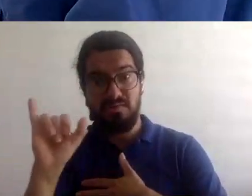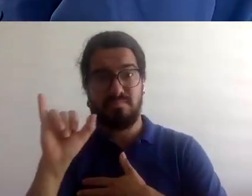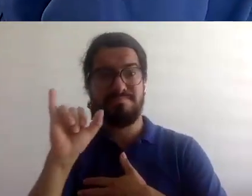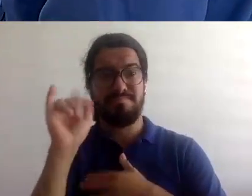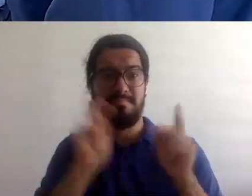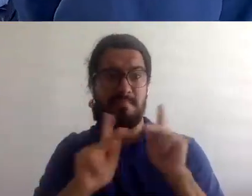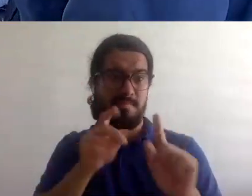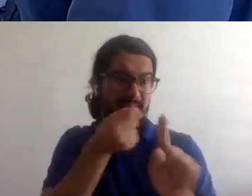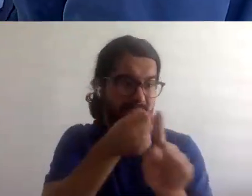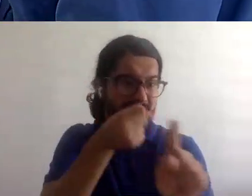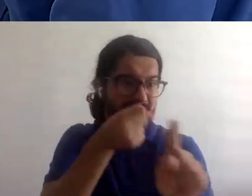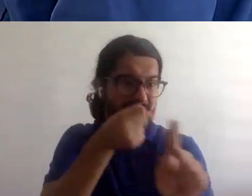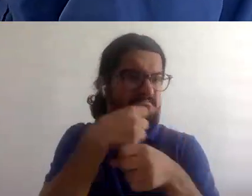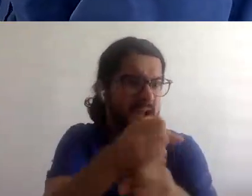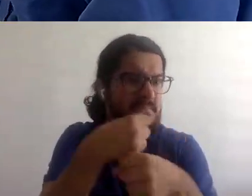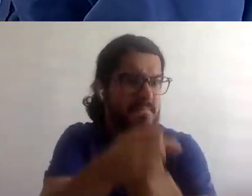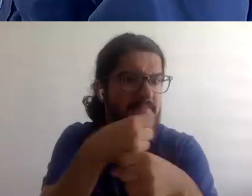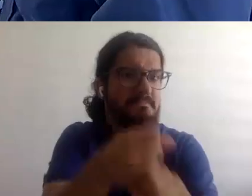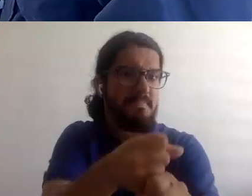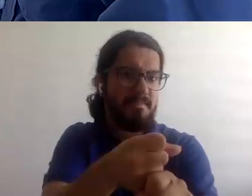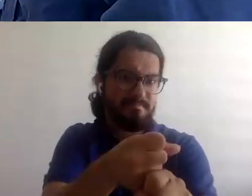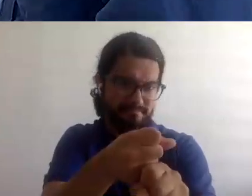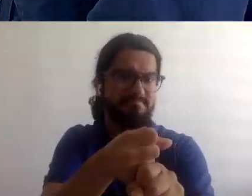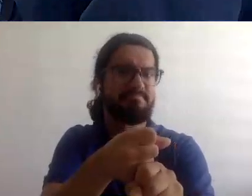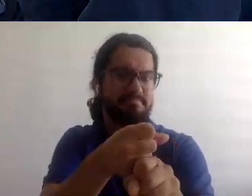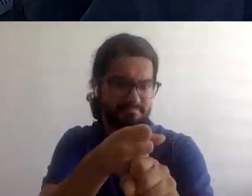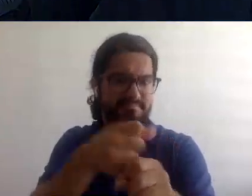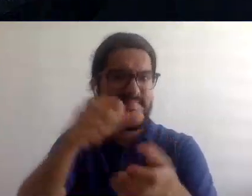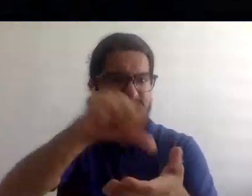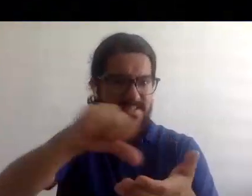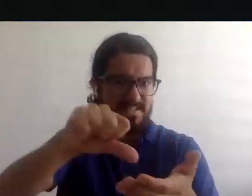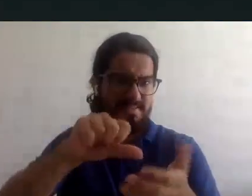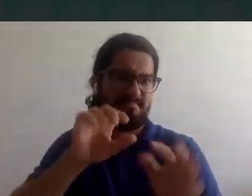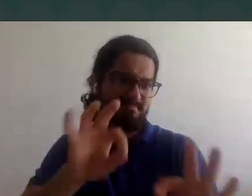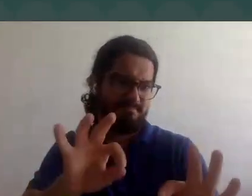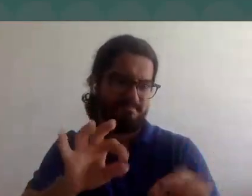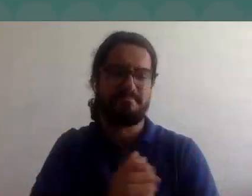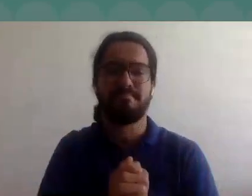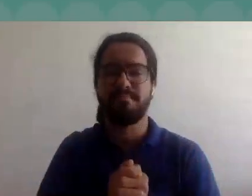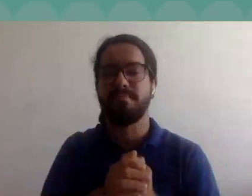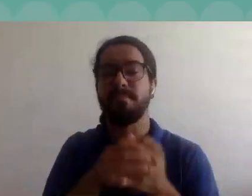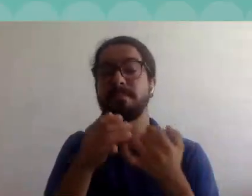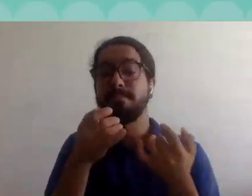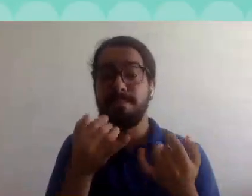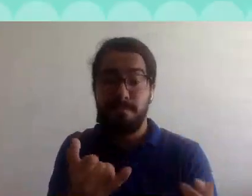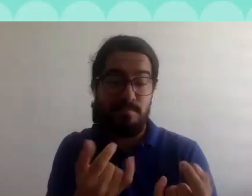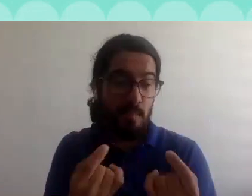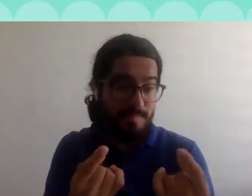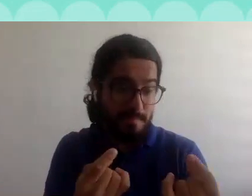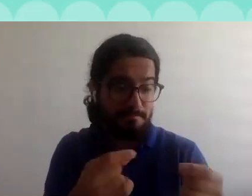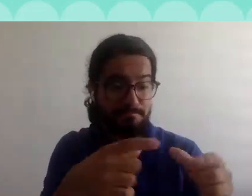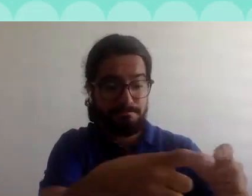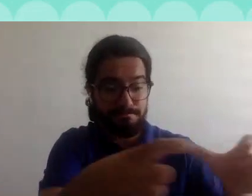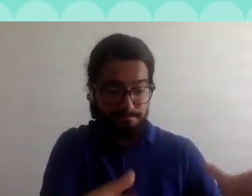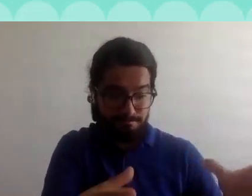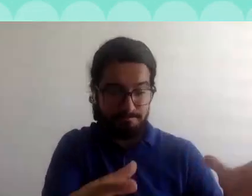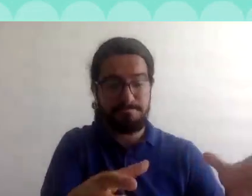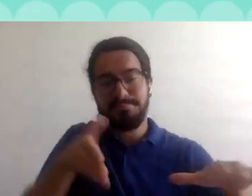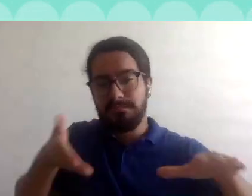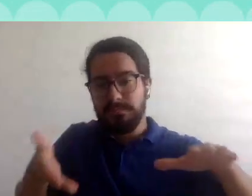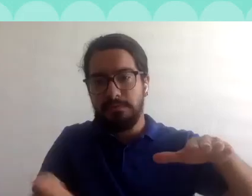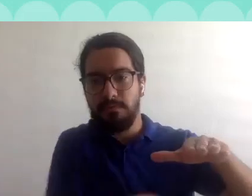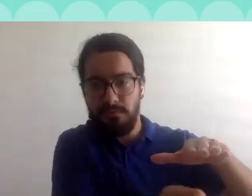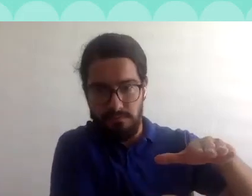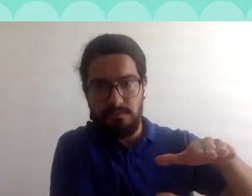común que se preparen las salsas, ¿sí? Ya estamos listos para echar la preparación en el